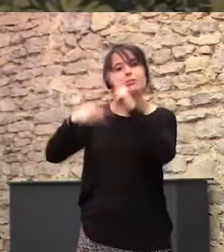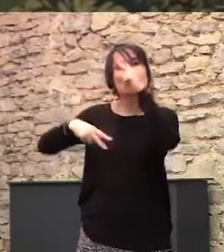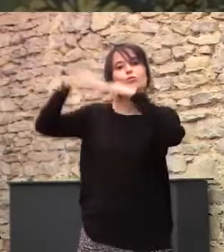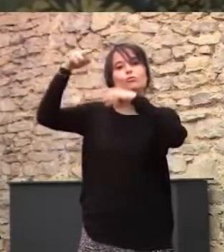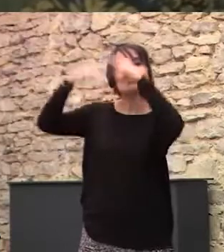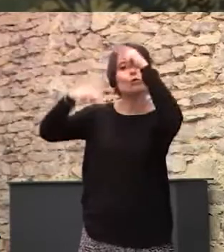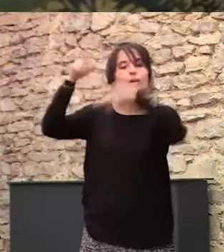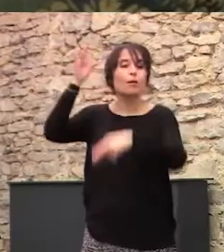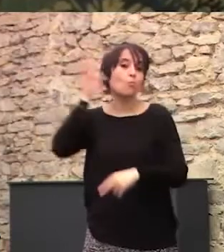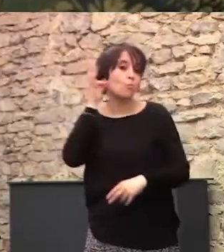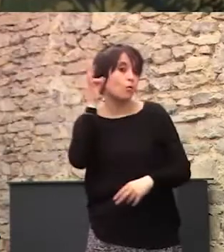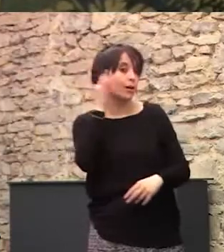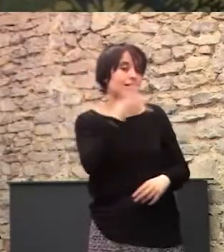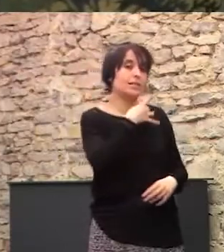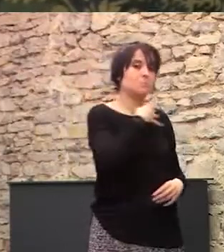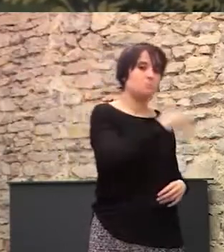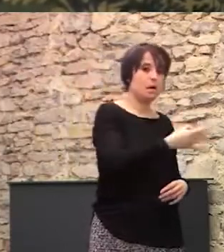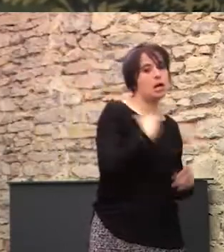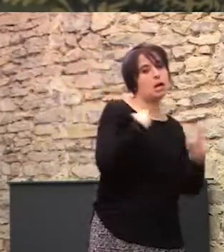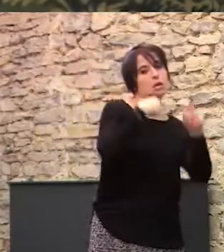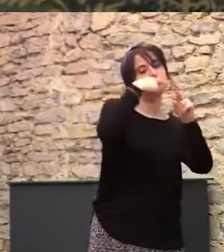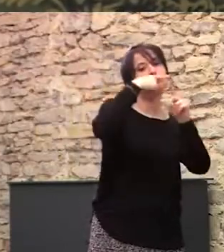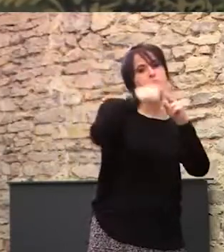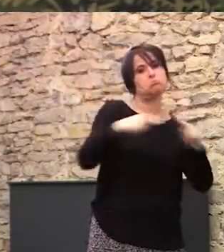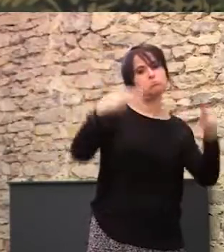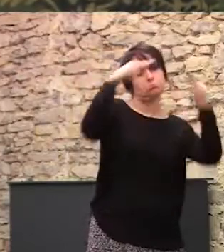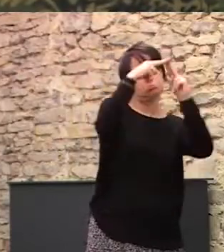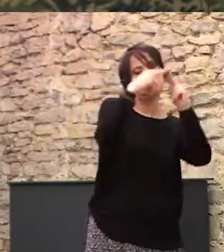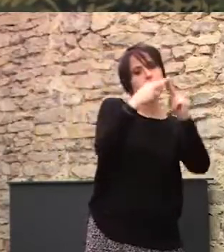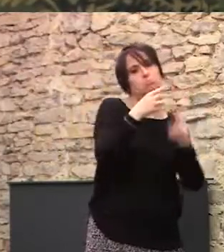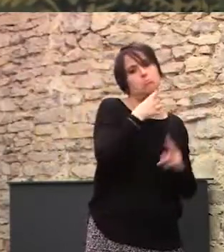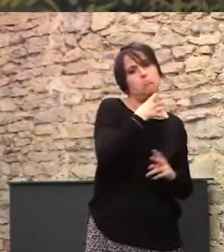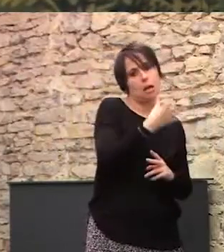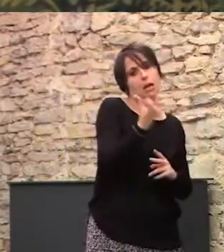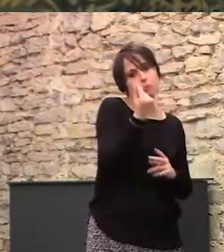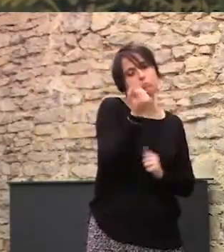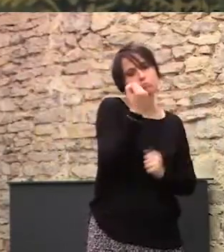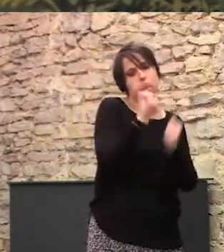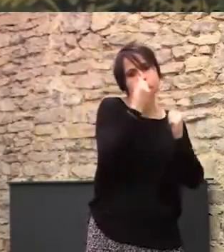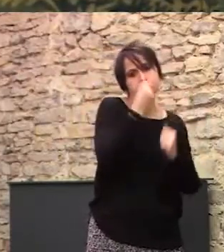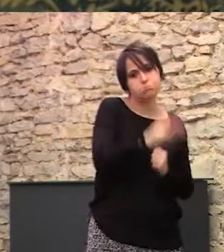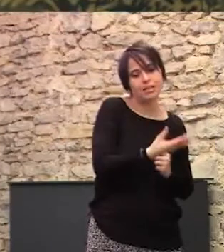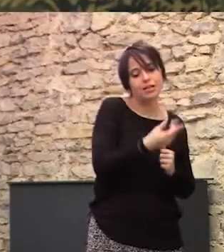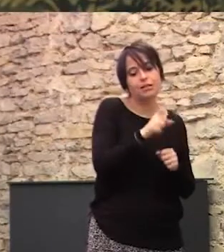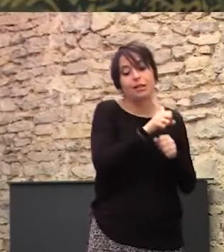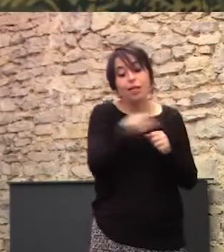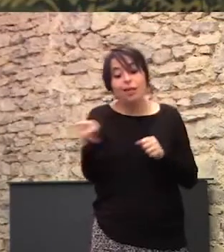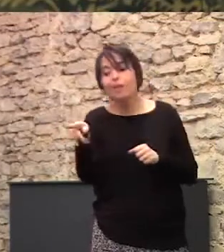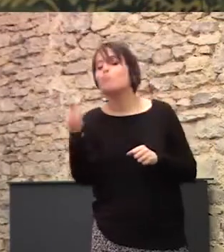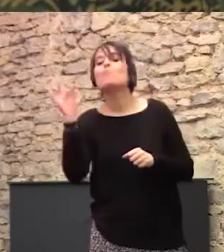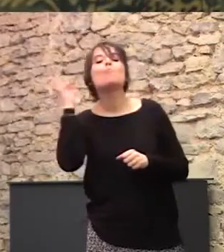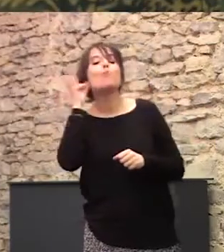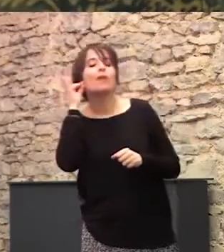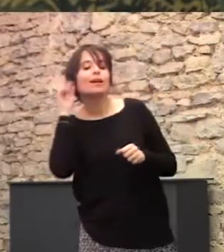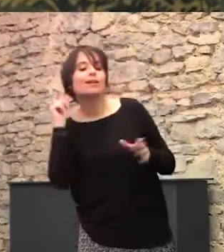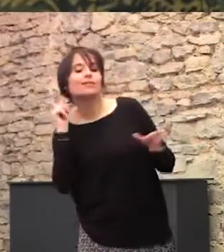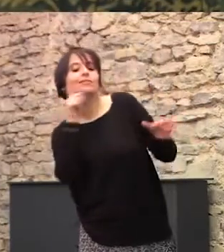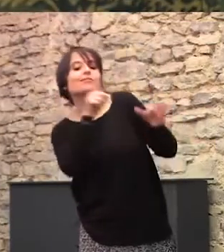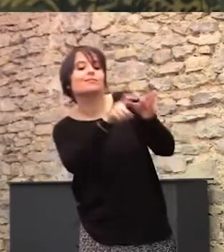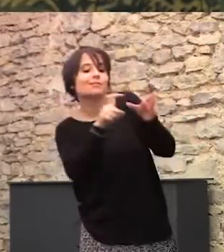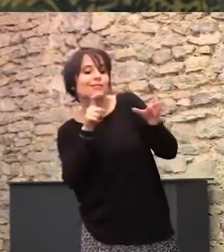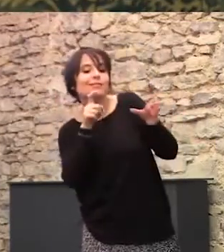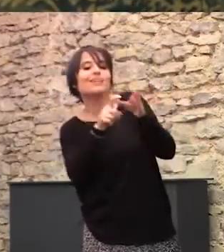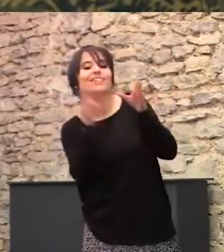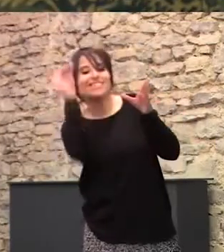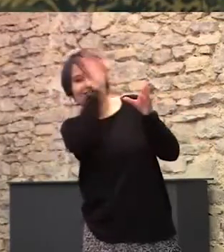mujeres blancas de clase media alta que pusieron sus situaciones como la situación de las mujeres, las otras van entrando y ampliando